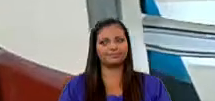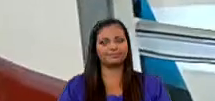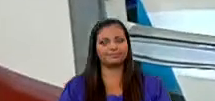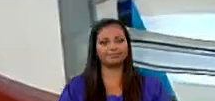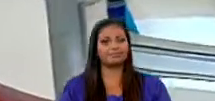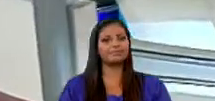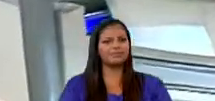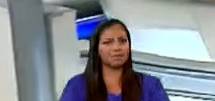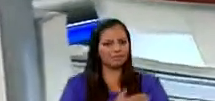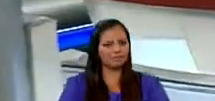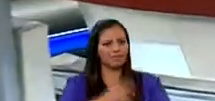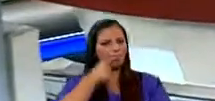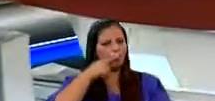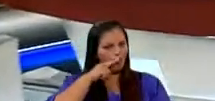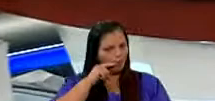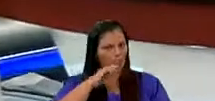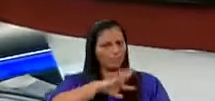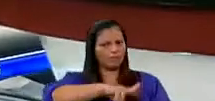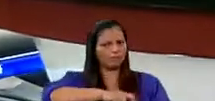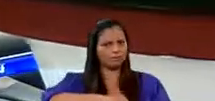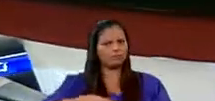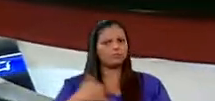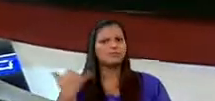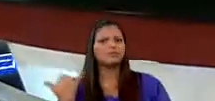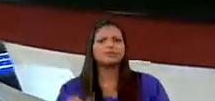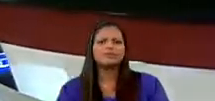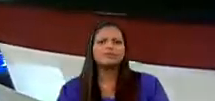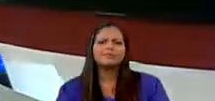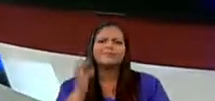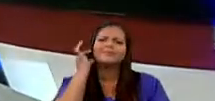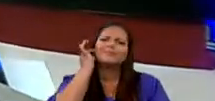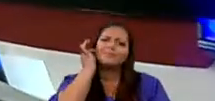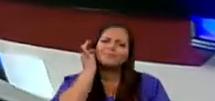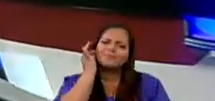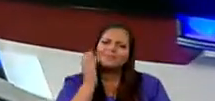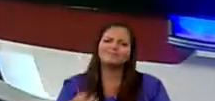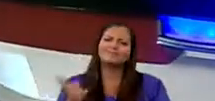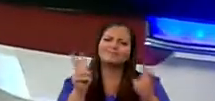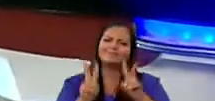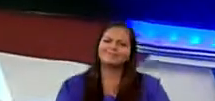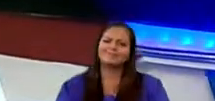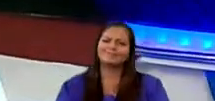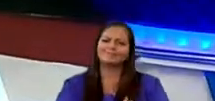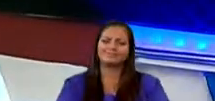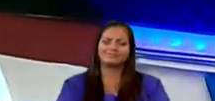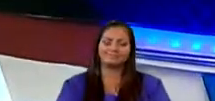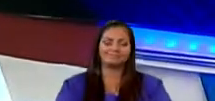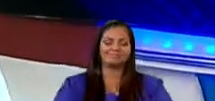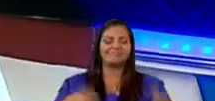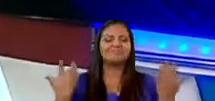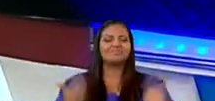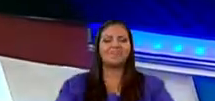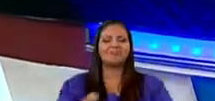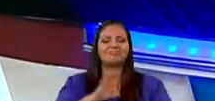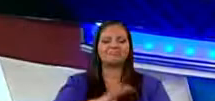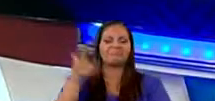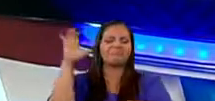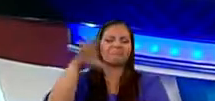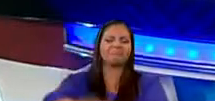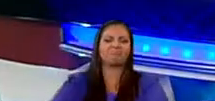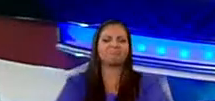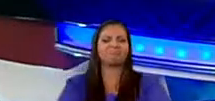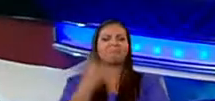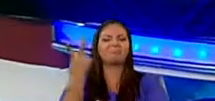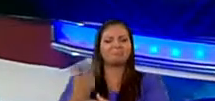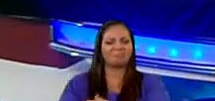hombres. No, también. Por el sistema de lanza. La ventaja es que ya están detenidas. Ah, están, sí, tras las rejas. Habrá que ver cuántas forman parte